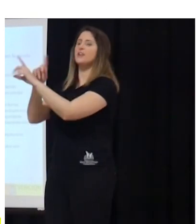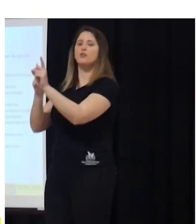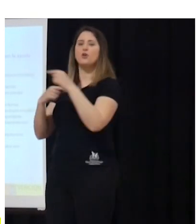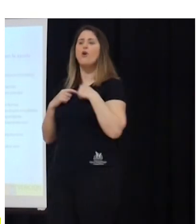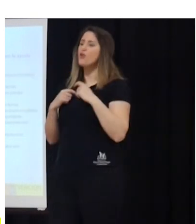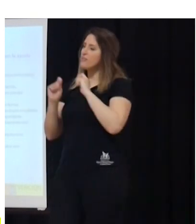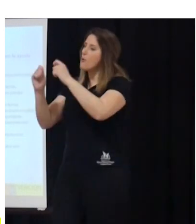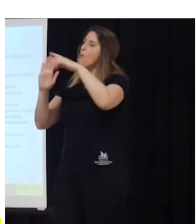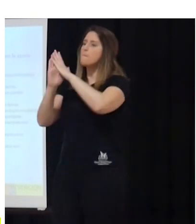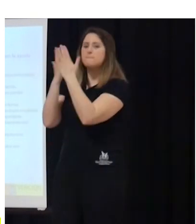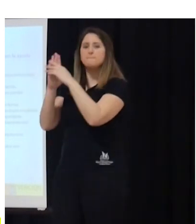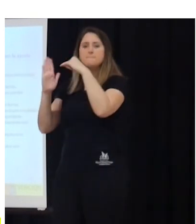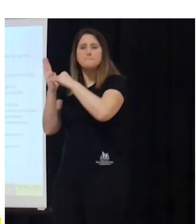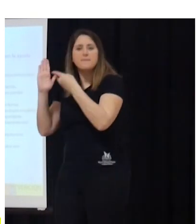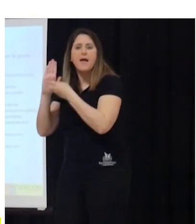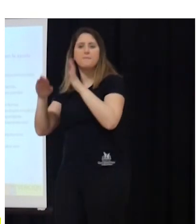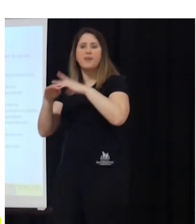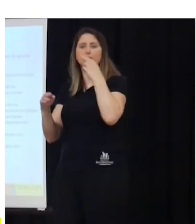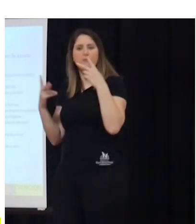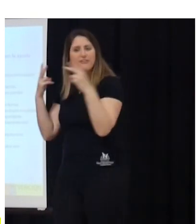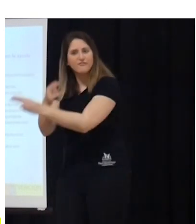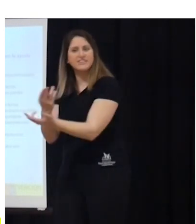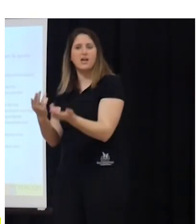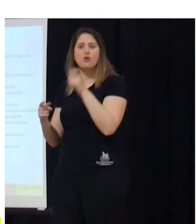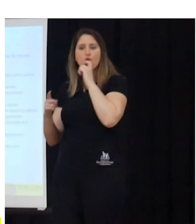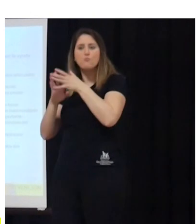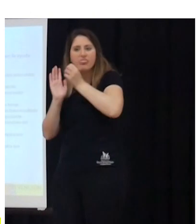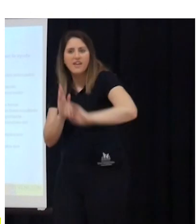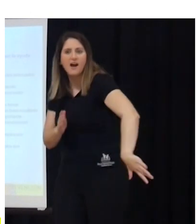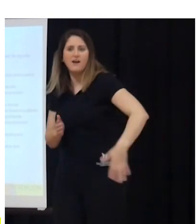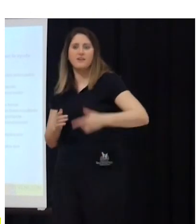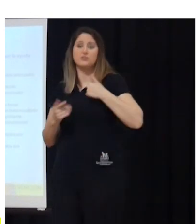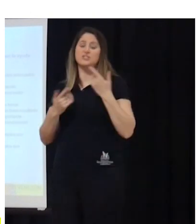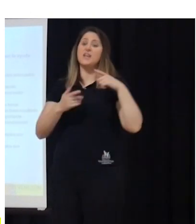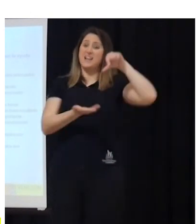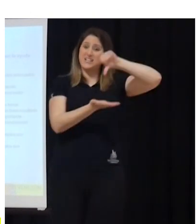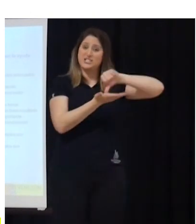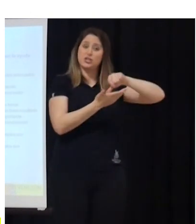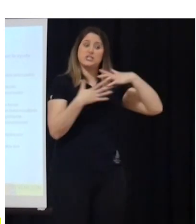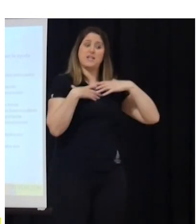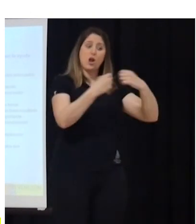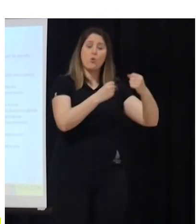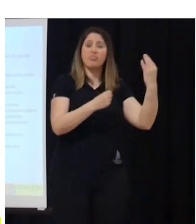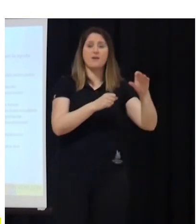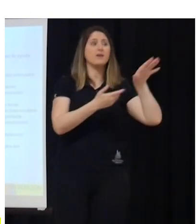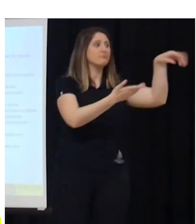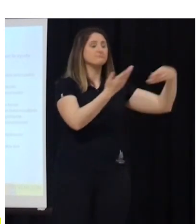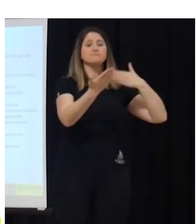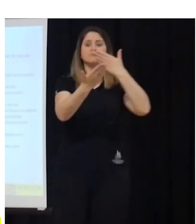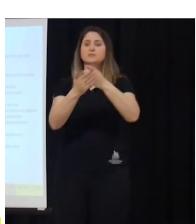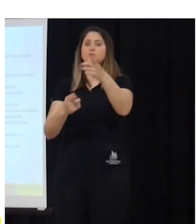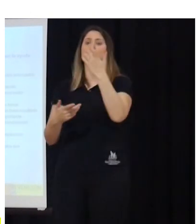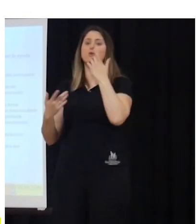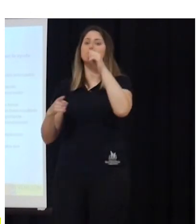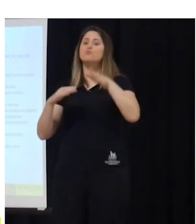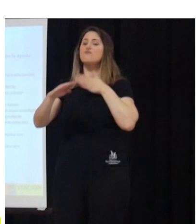deje de fumar. Y para eso el sistema sanitario tiene que ofrecer recursos. Y hoy en día, si cualquiera de ustedes quiere acudir a su médico de